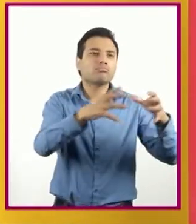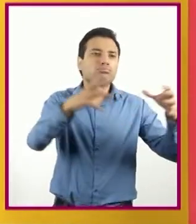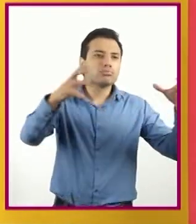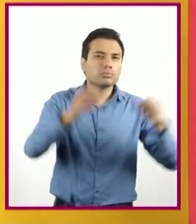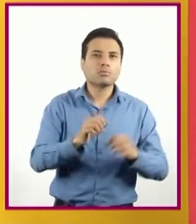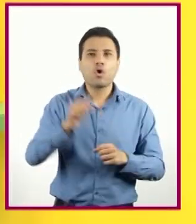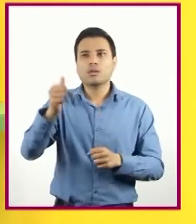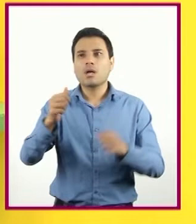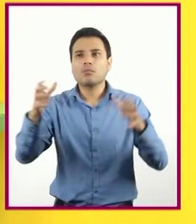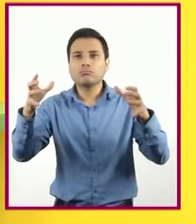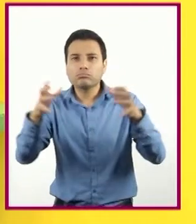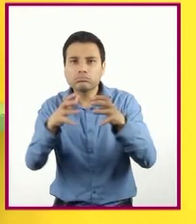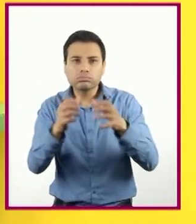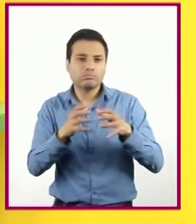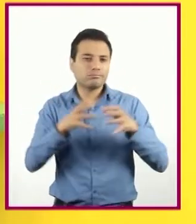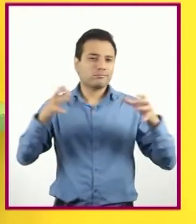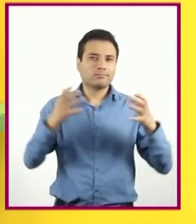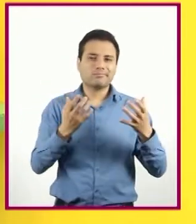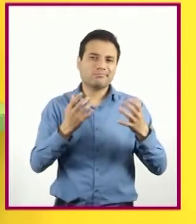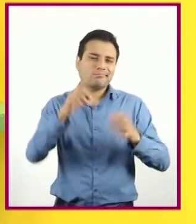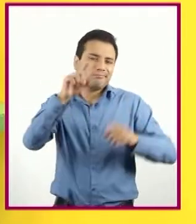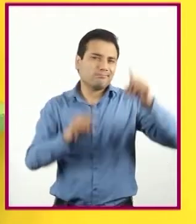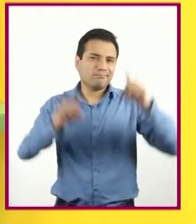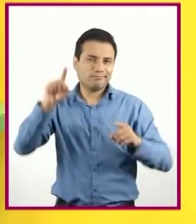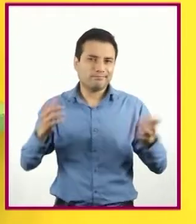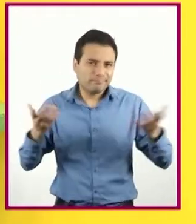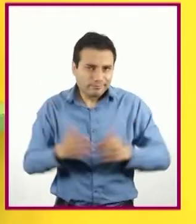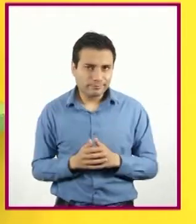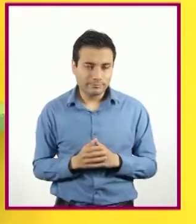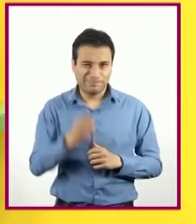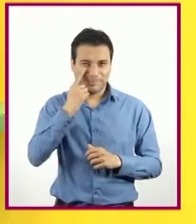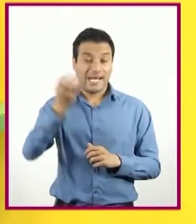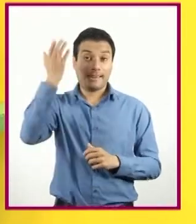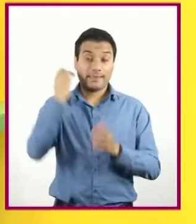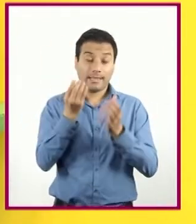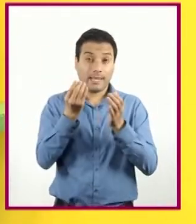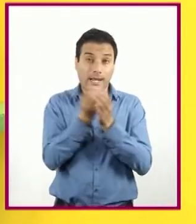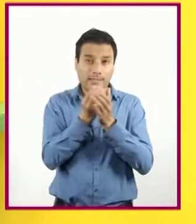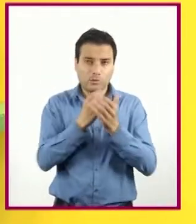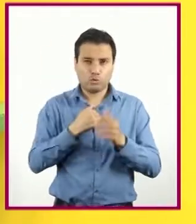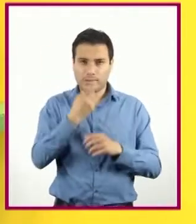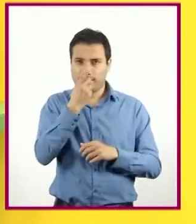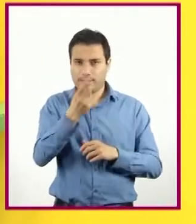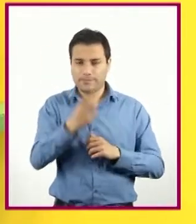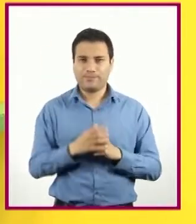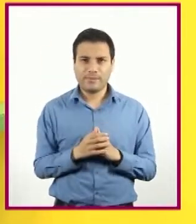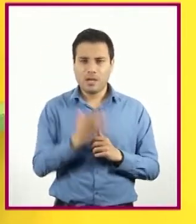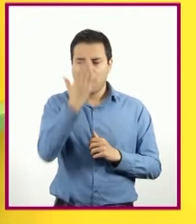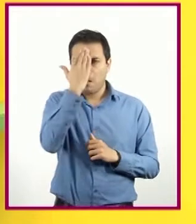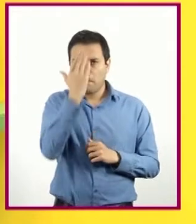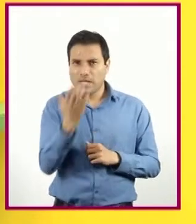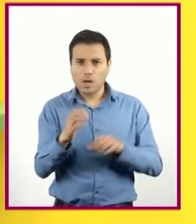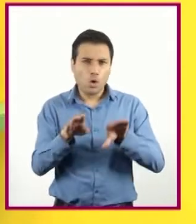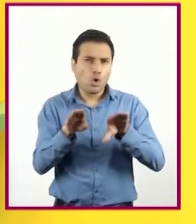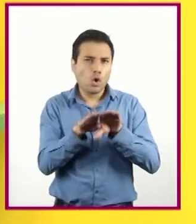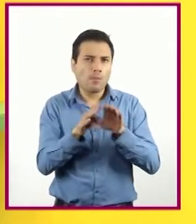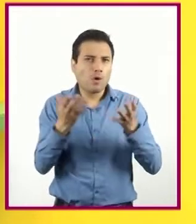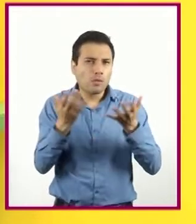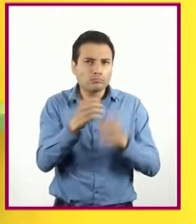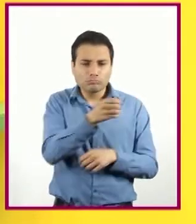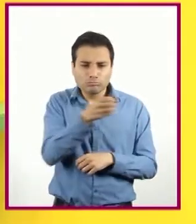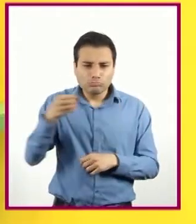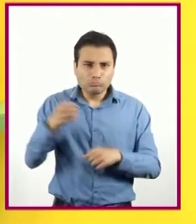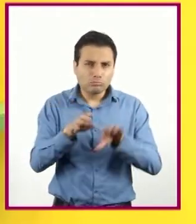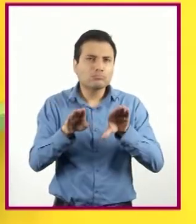eran abandonadas. Recordemos las sesiones anteriores sobre los mayas y su